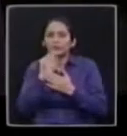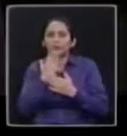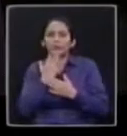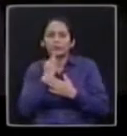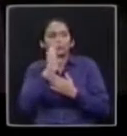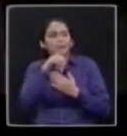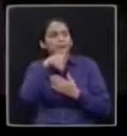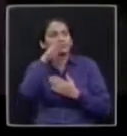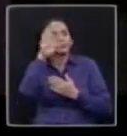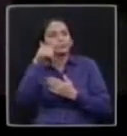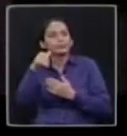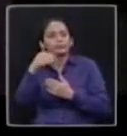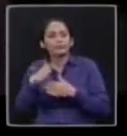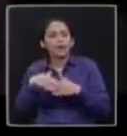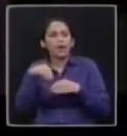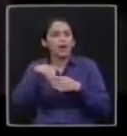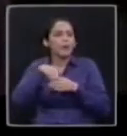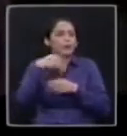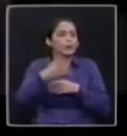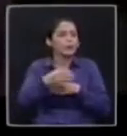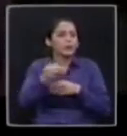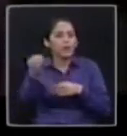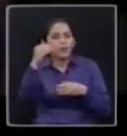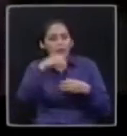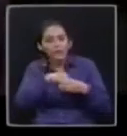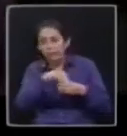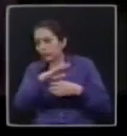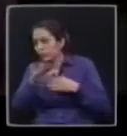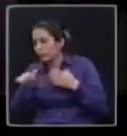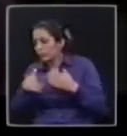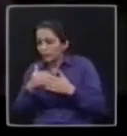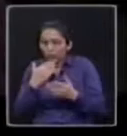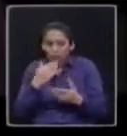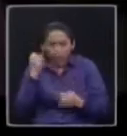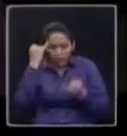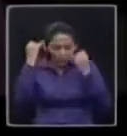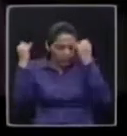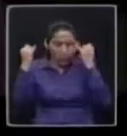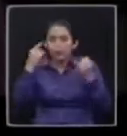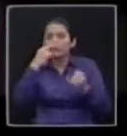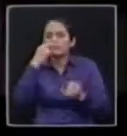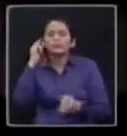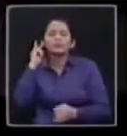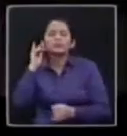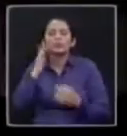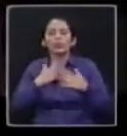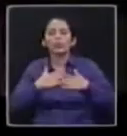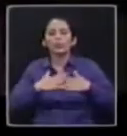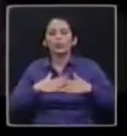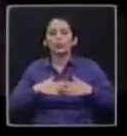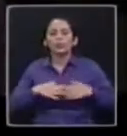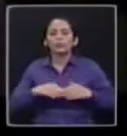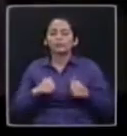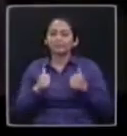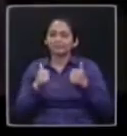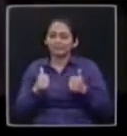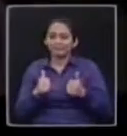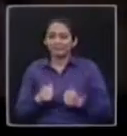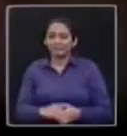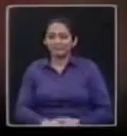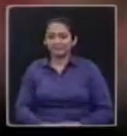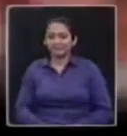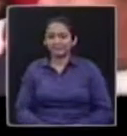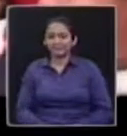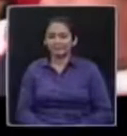colores, los espacios, todo es pensado para estos pequeños, para que esto pueda contribuir a la pronta y adecuada